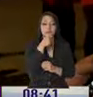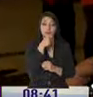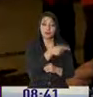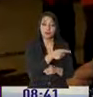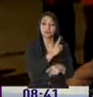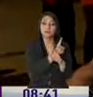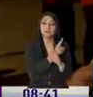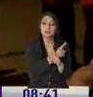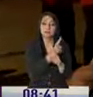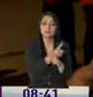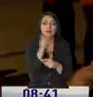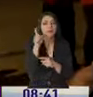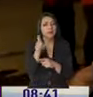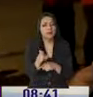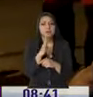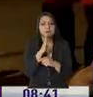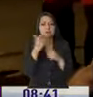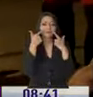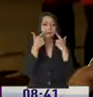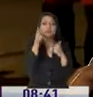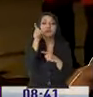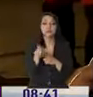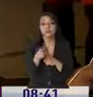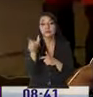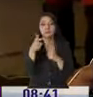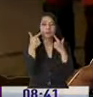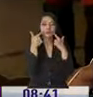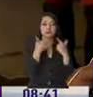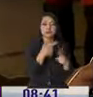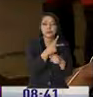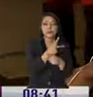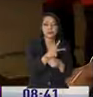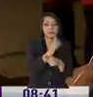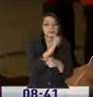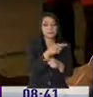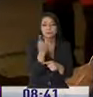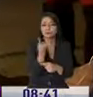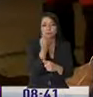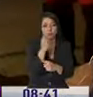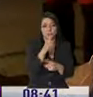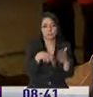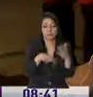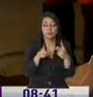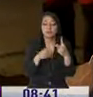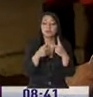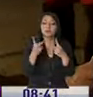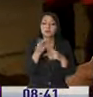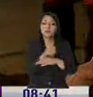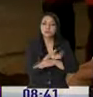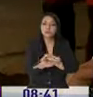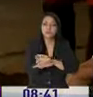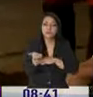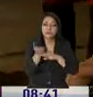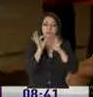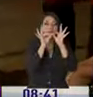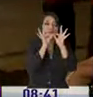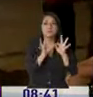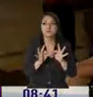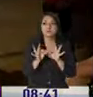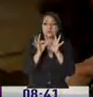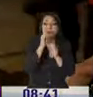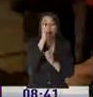discapacidad debe estar bajo la vigilancia de otra persona, por un lado. Y la segunda recomendación que hacemos es mantener o realizar al menos una vez